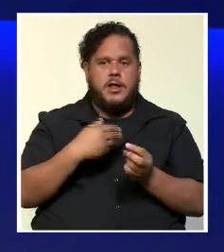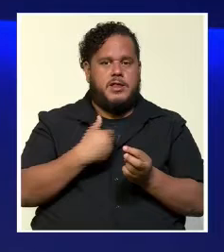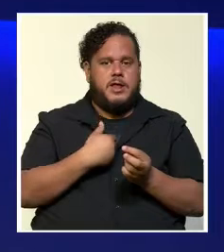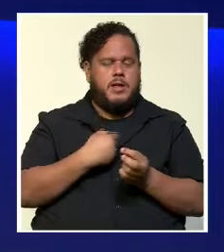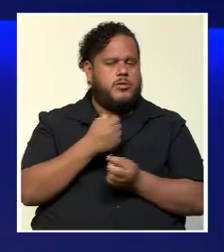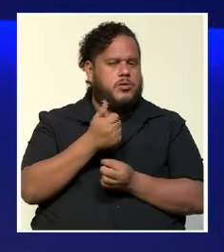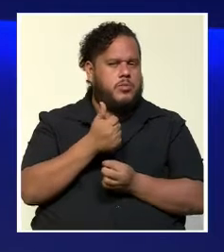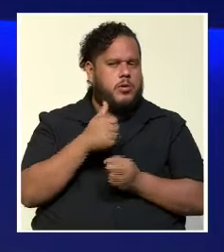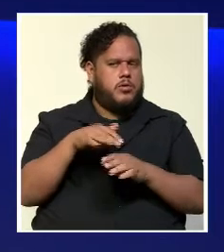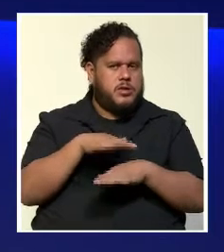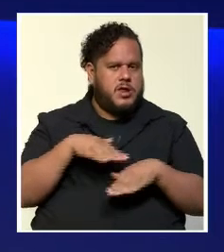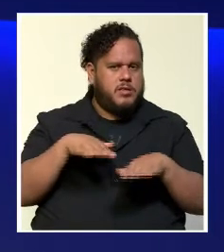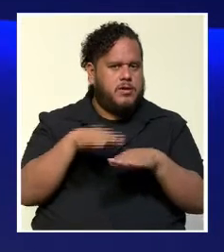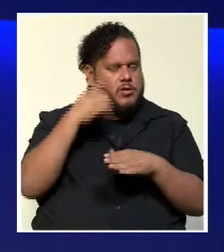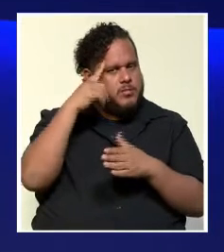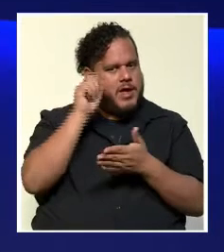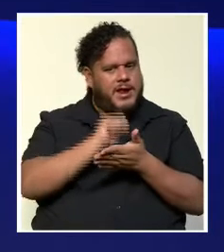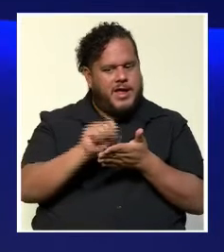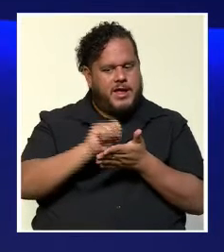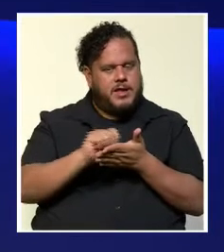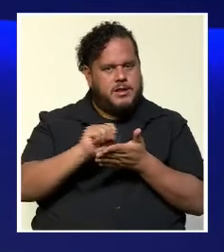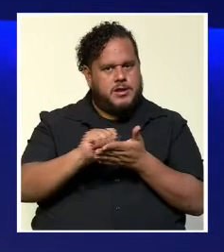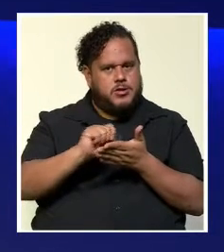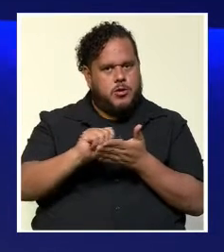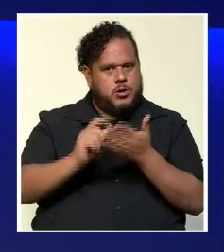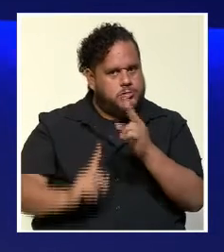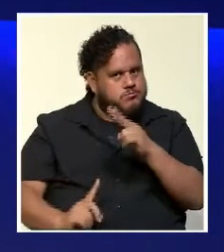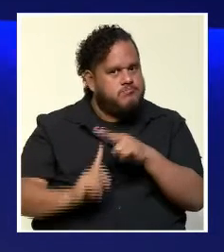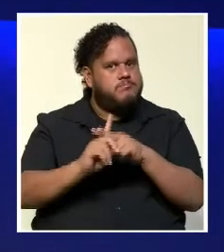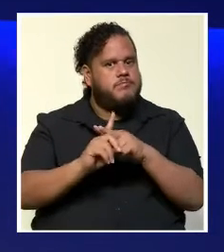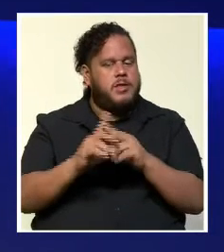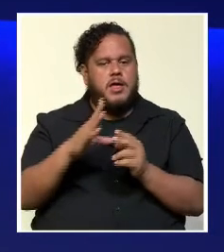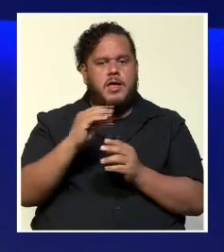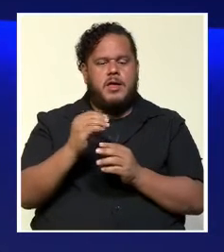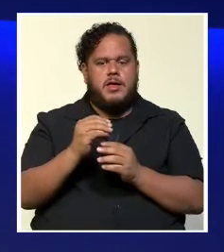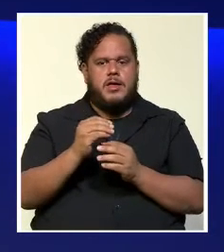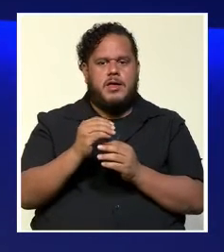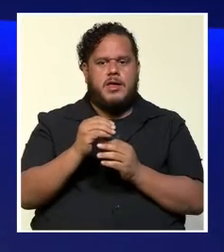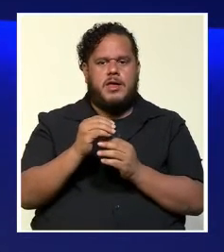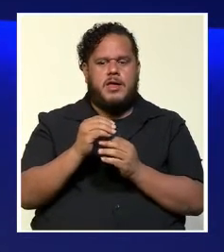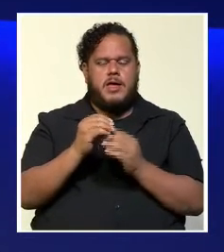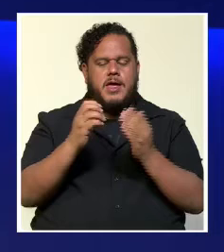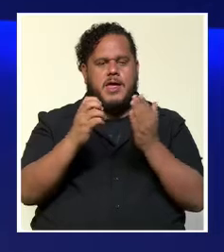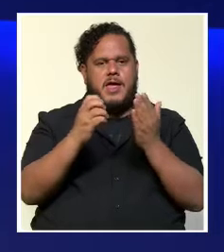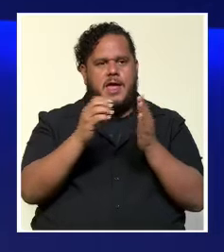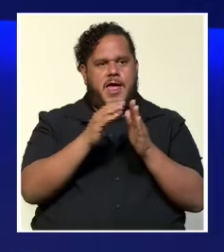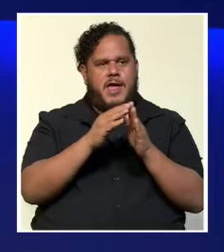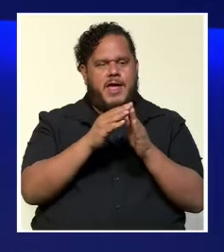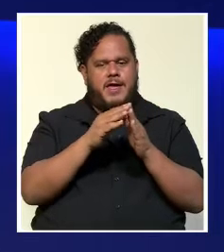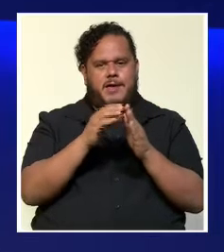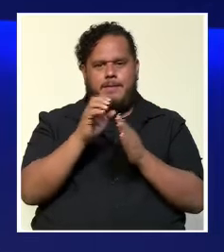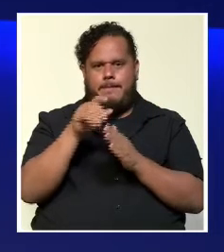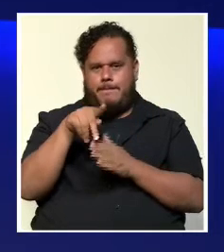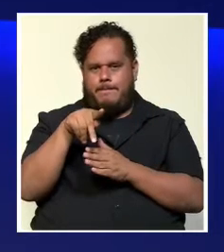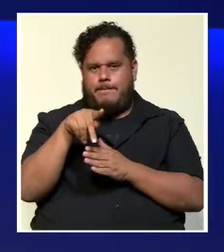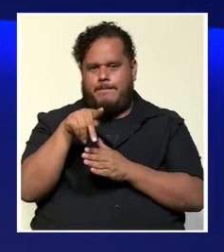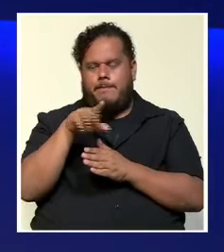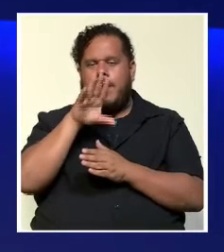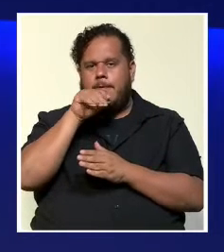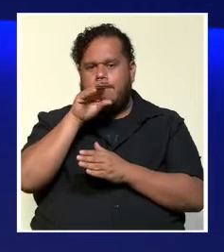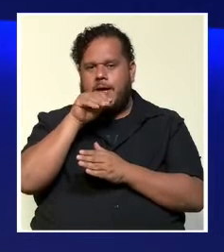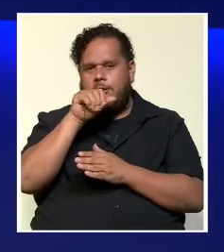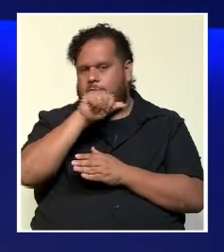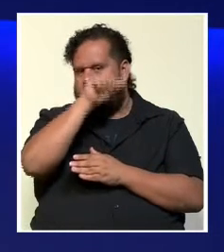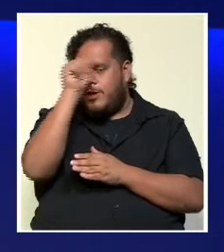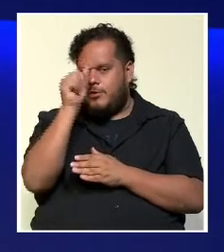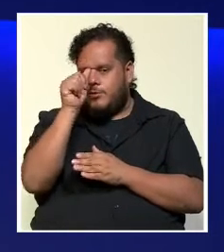espacios para escritores emergentes y Ediciones Perro Azul se convirtió en un refugio y en una